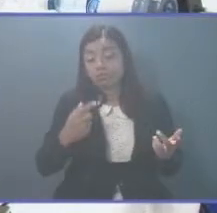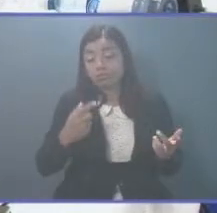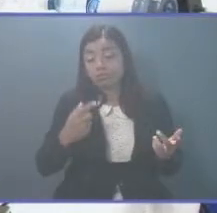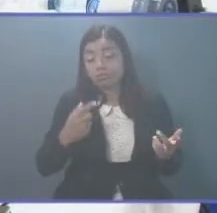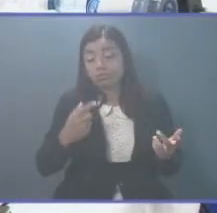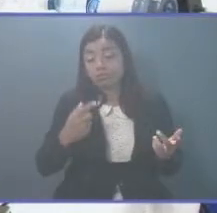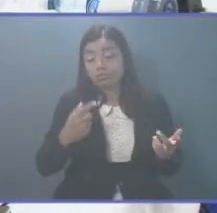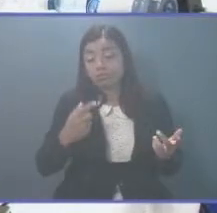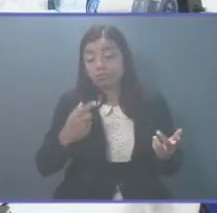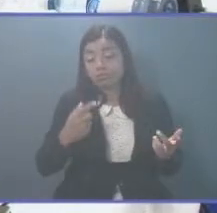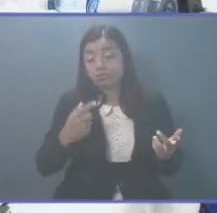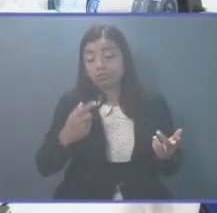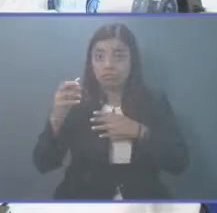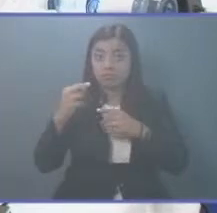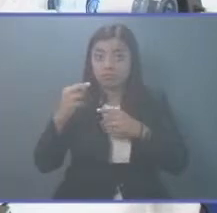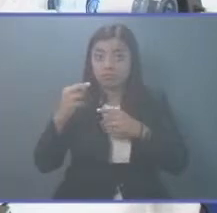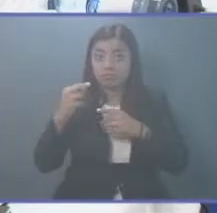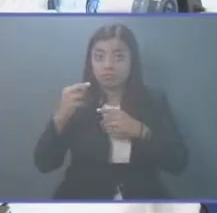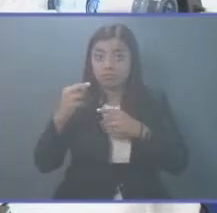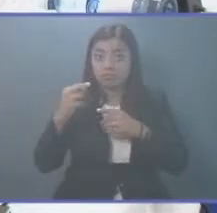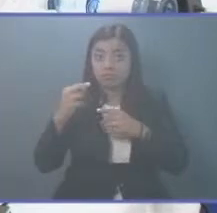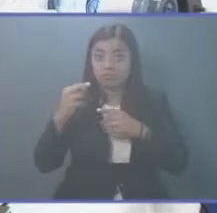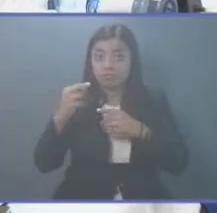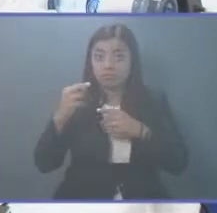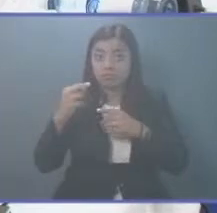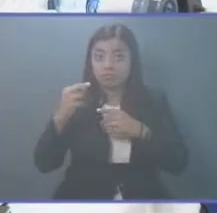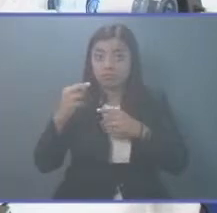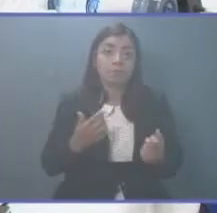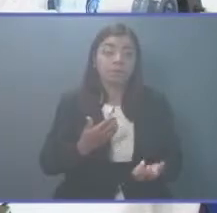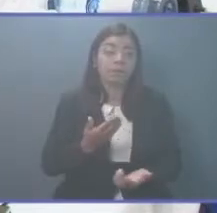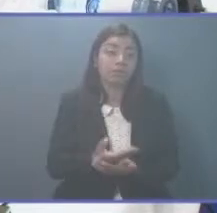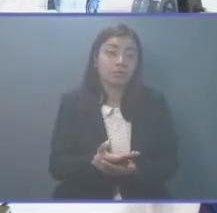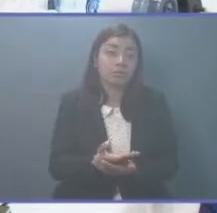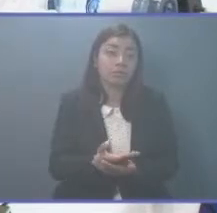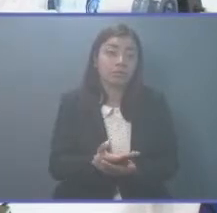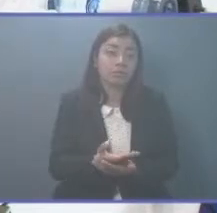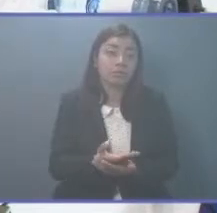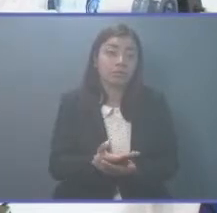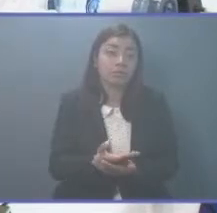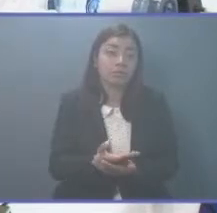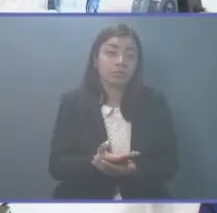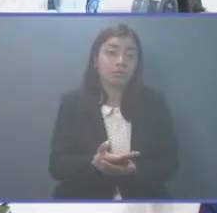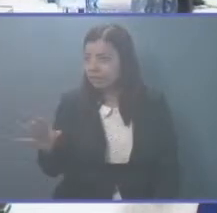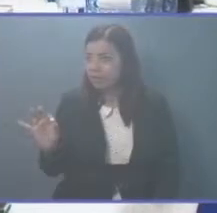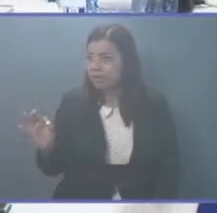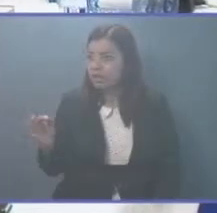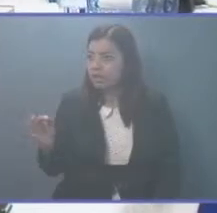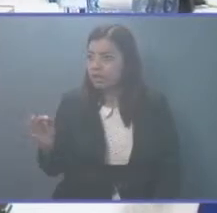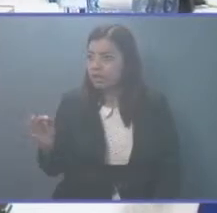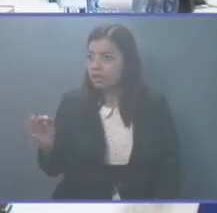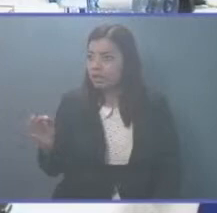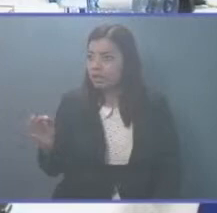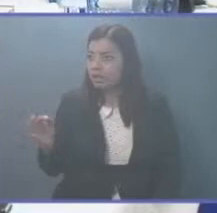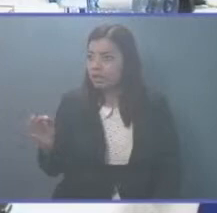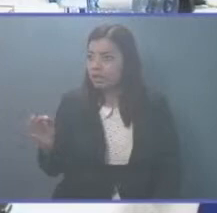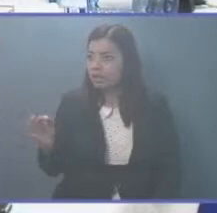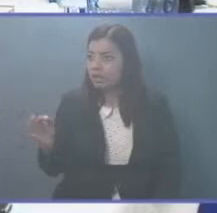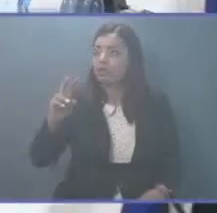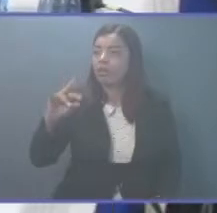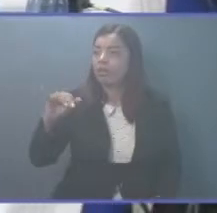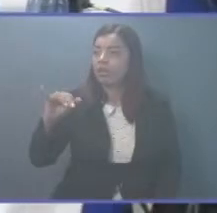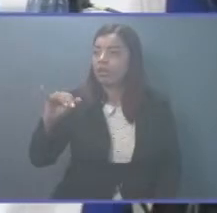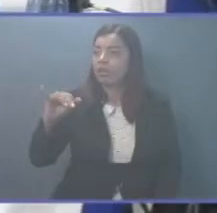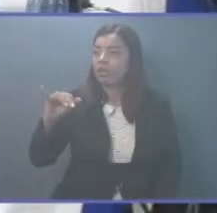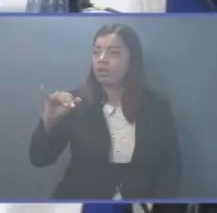ese compromiso de poder revisar para ver qué podemos proponer en cuanto al tema. Antes de escuchar al diputado Rodrigo Ávila,